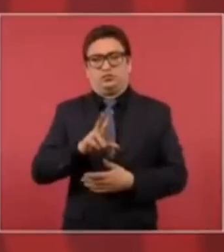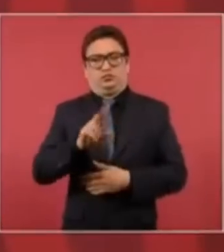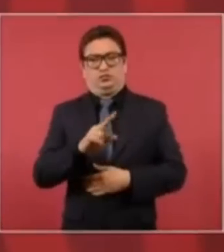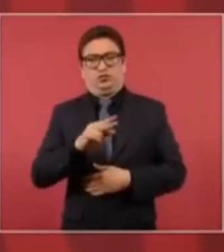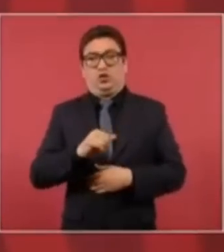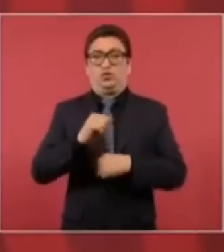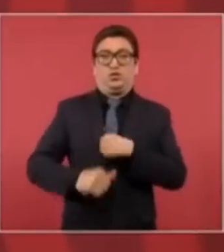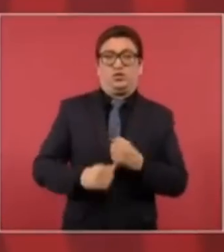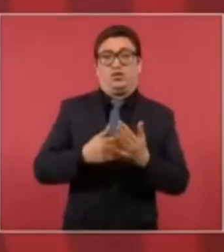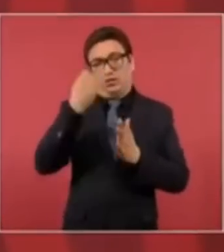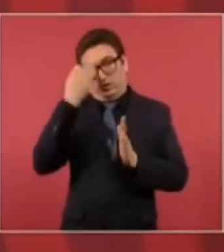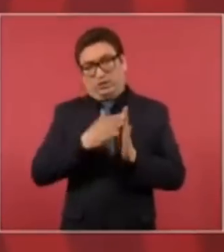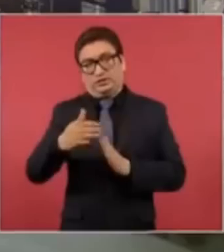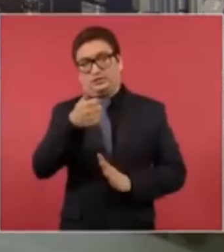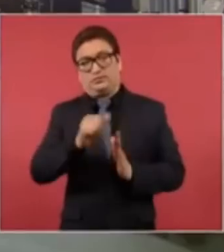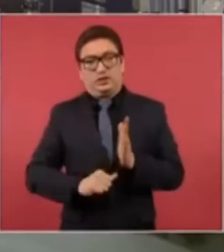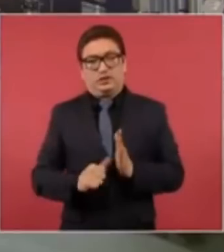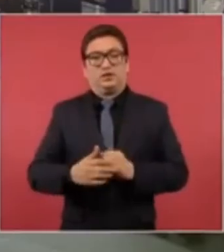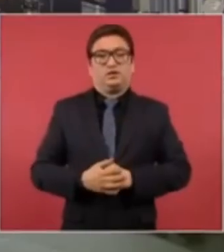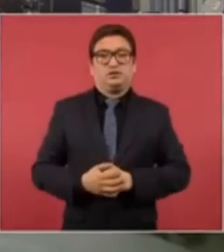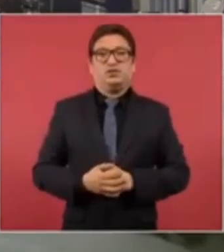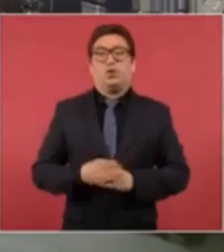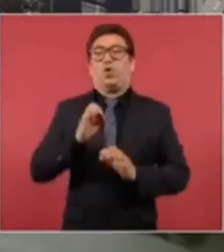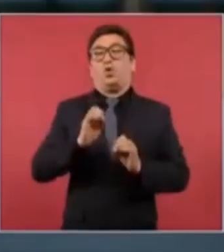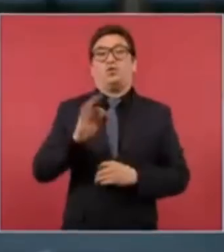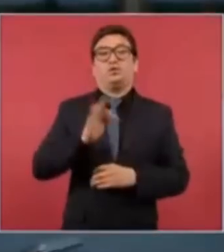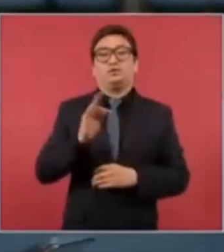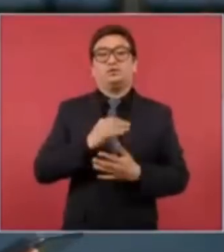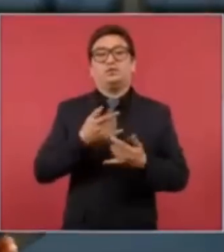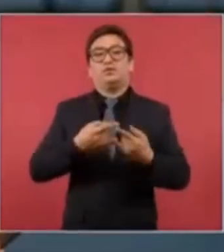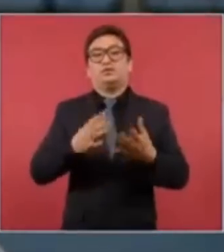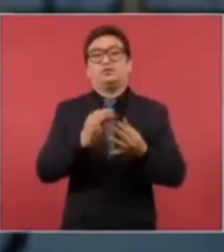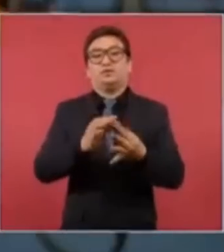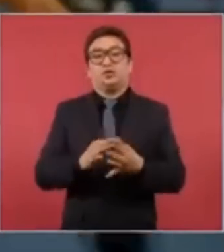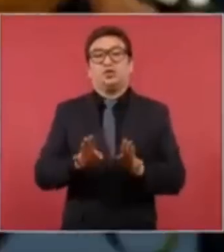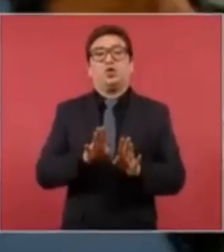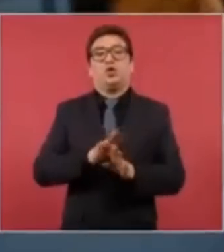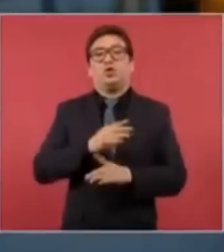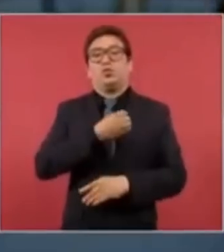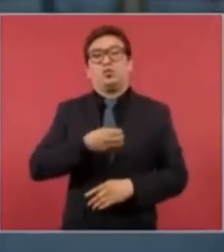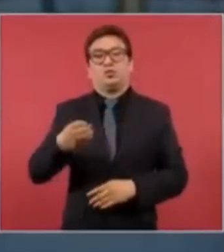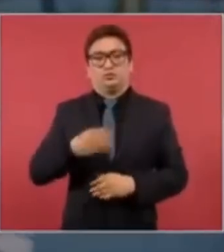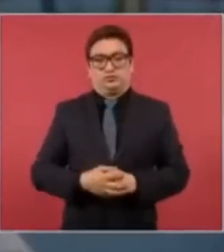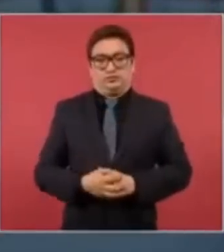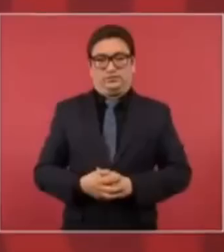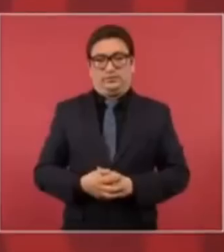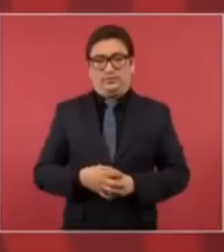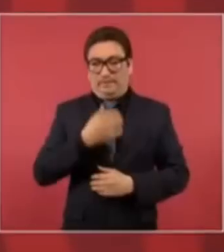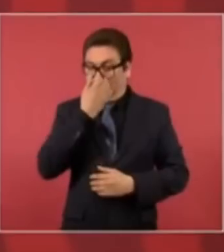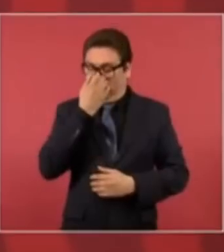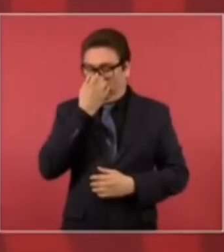las cirugías no tardarán 6 meses. No. O que nos pudiera detallar cómo es esta atención.